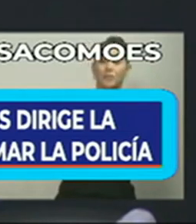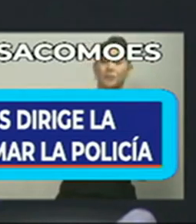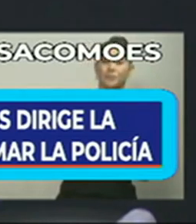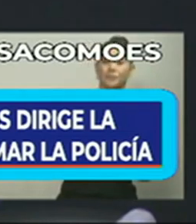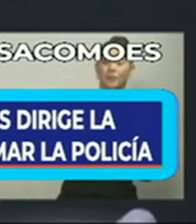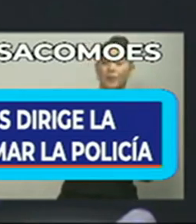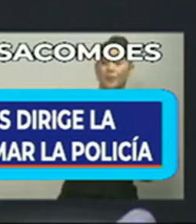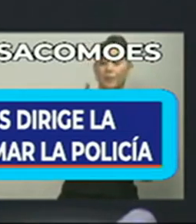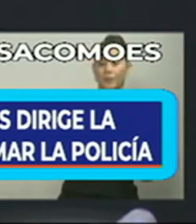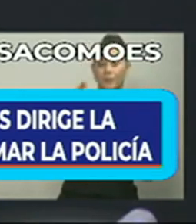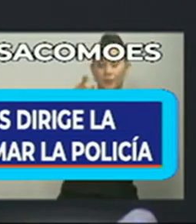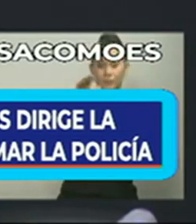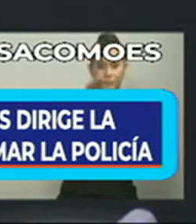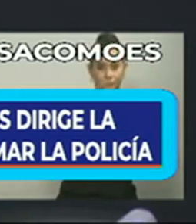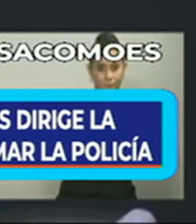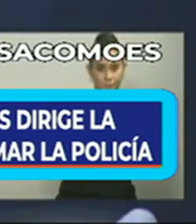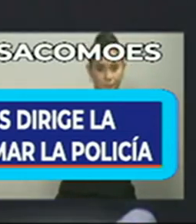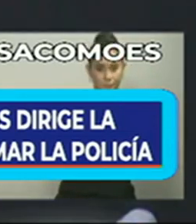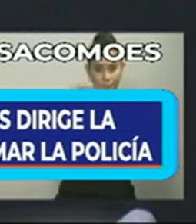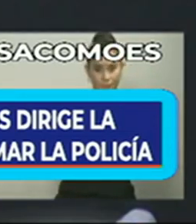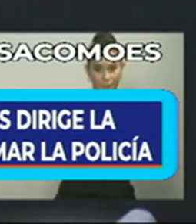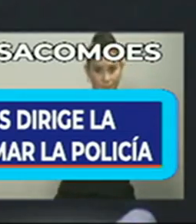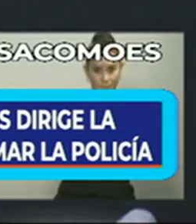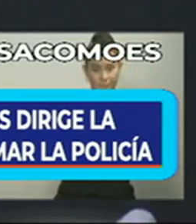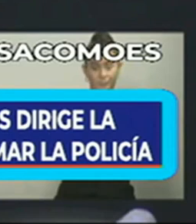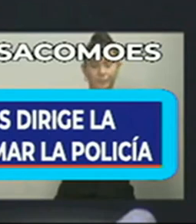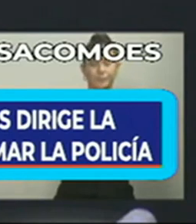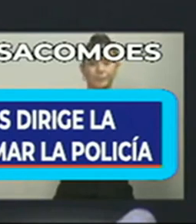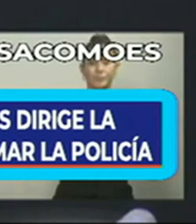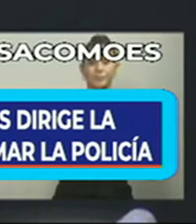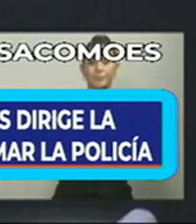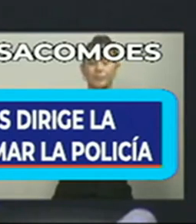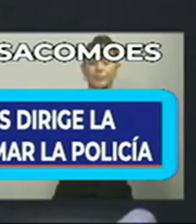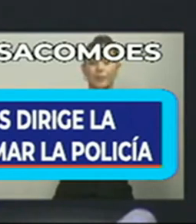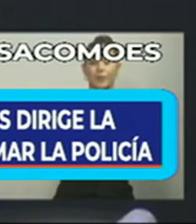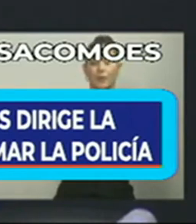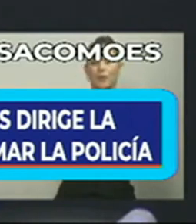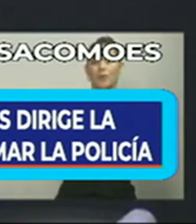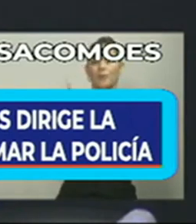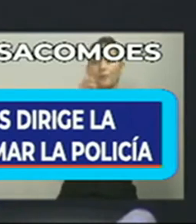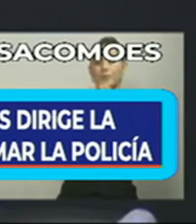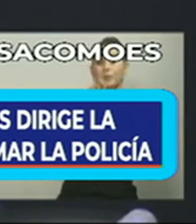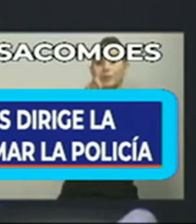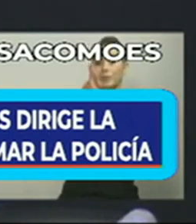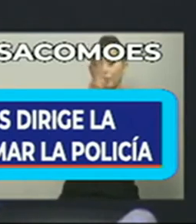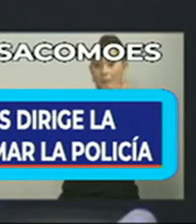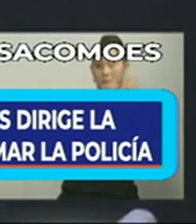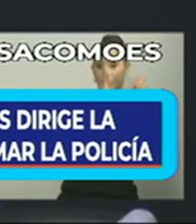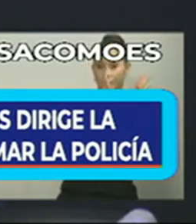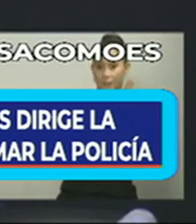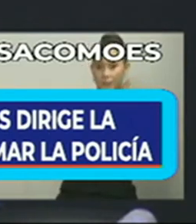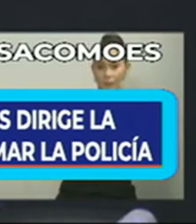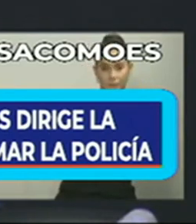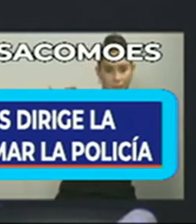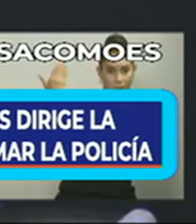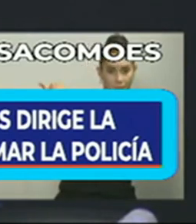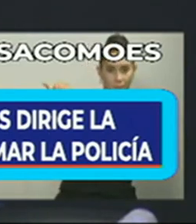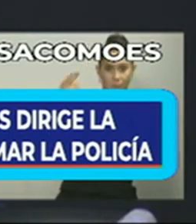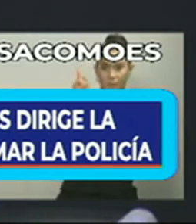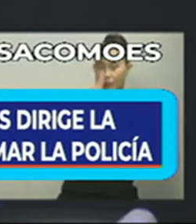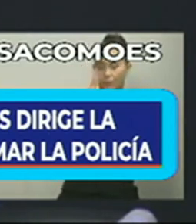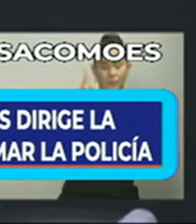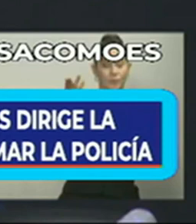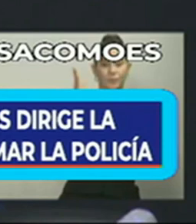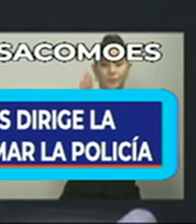fueron requeridos los siguientes materiales: los borradores de 21 reglamentos de la Policía Nacional